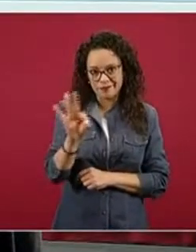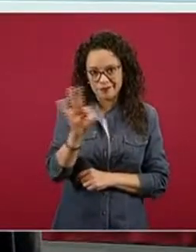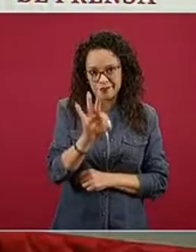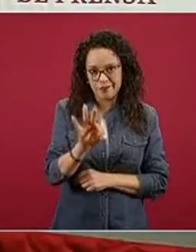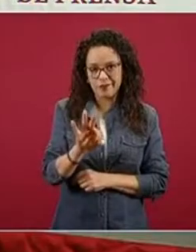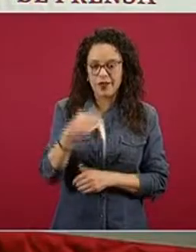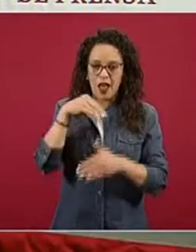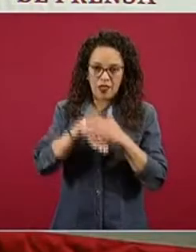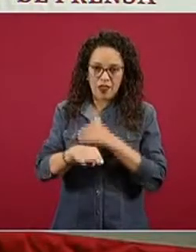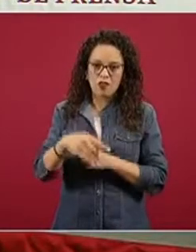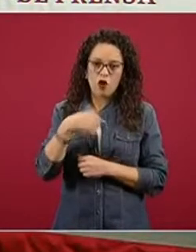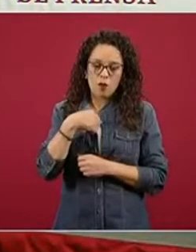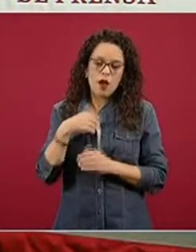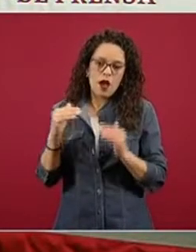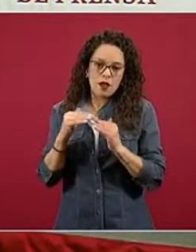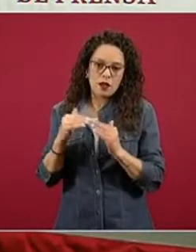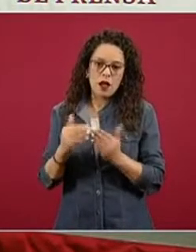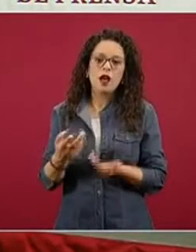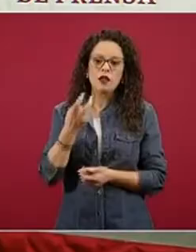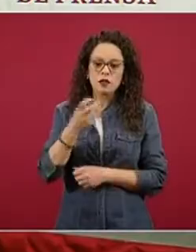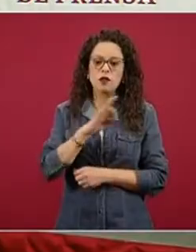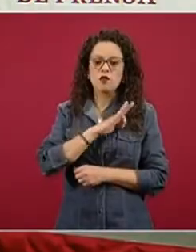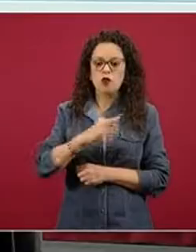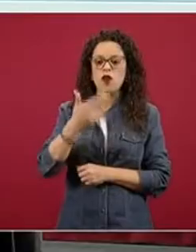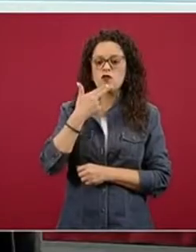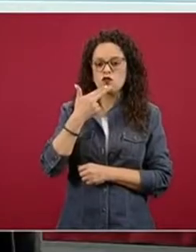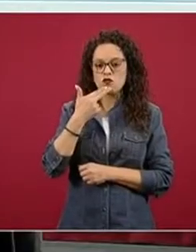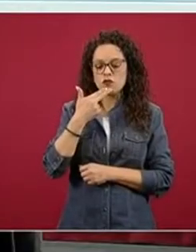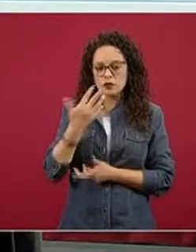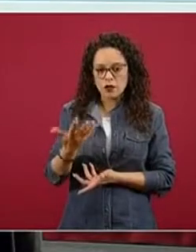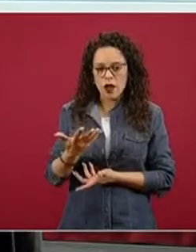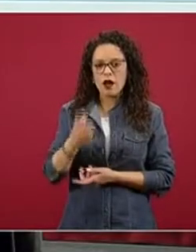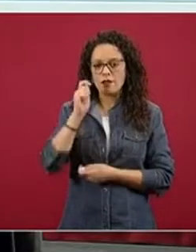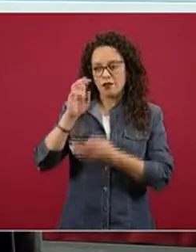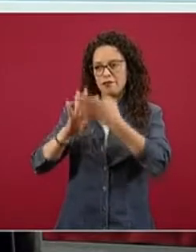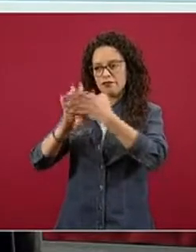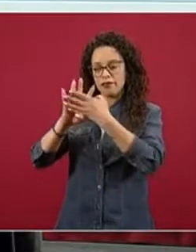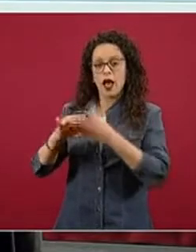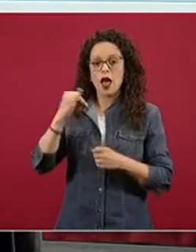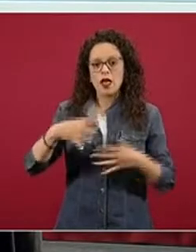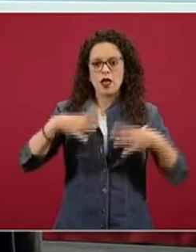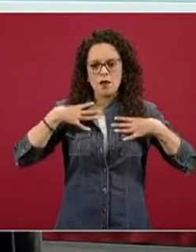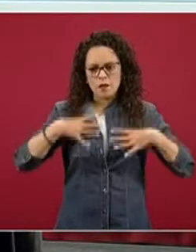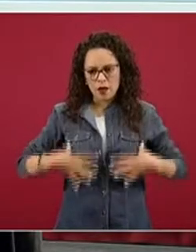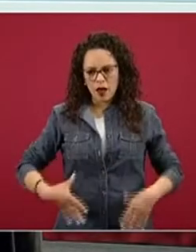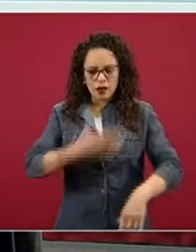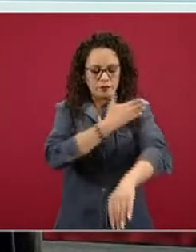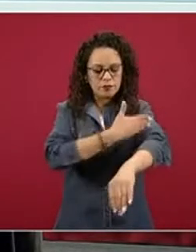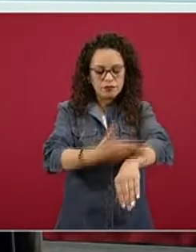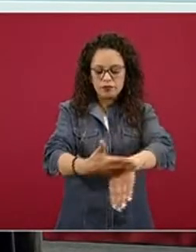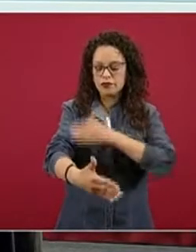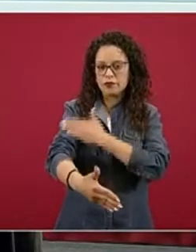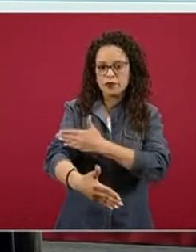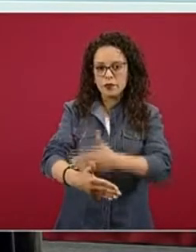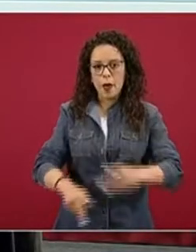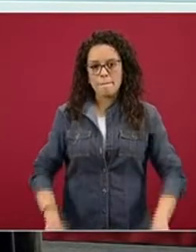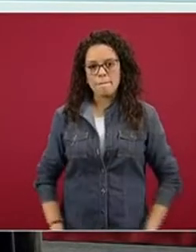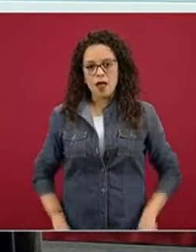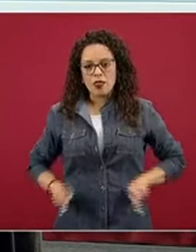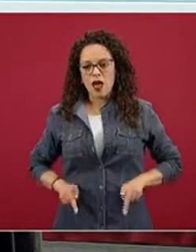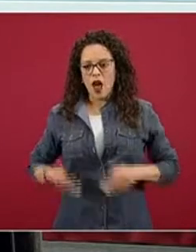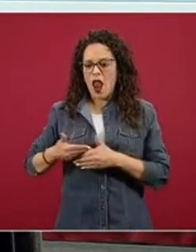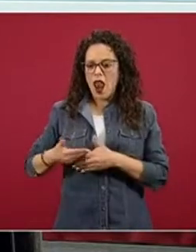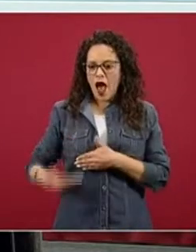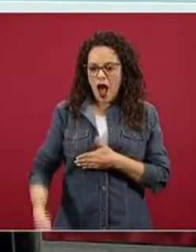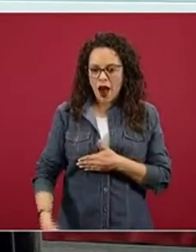pues bueno, nosotros podemos utilizar pabellones, vestir con camisa de manga larga y pantalones, y vamos a acudir a lugares en donde sabemos